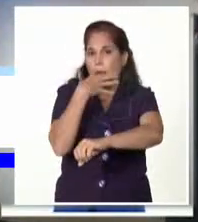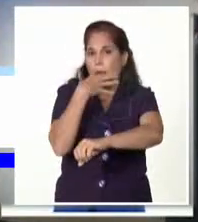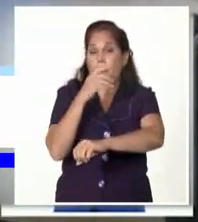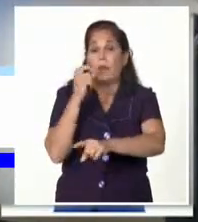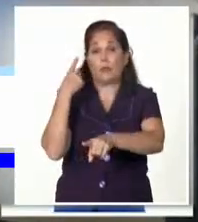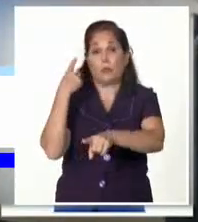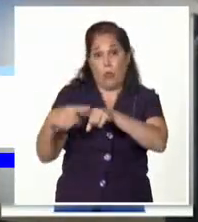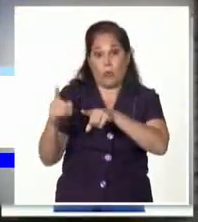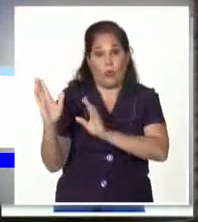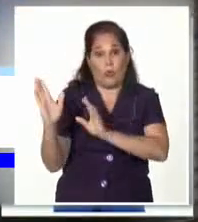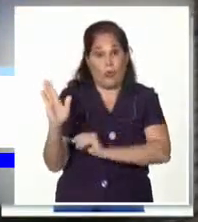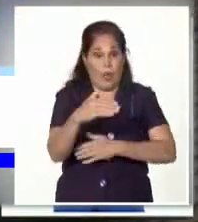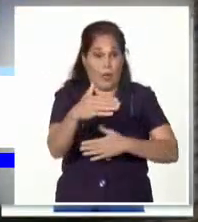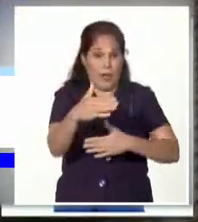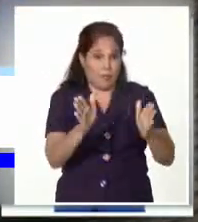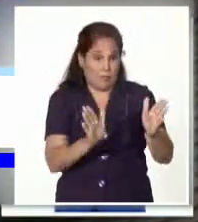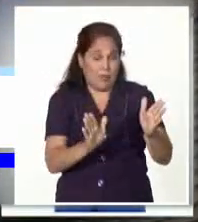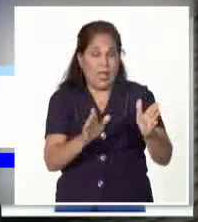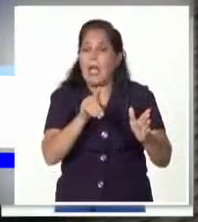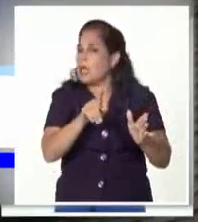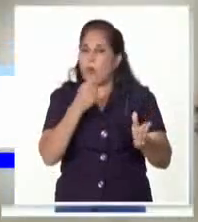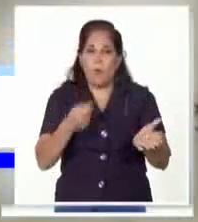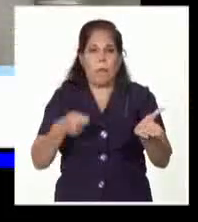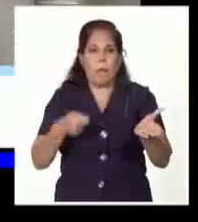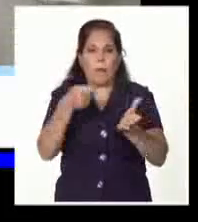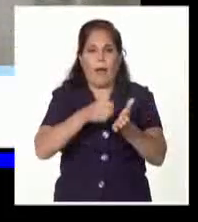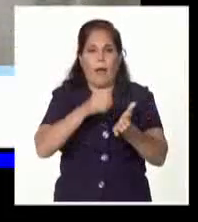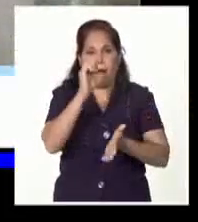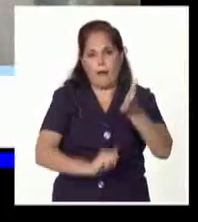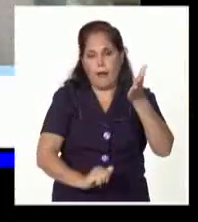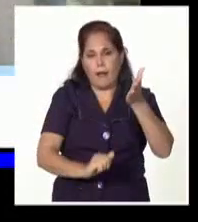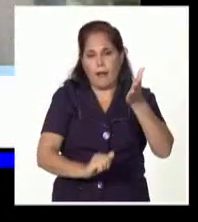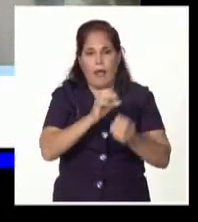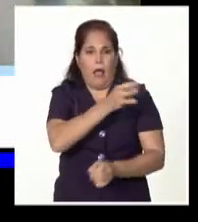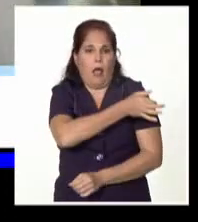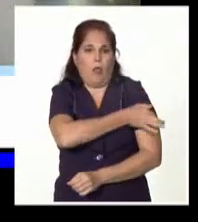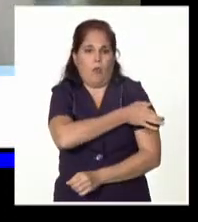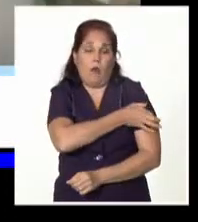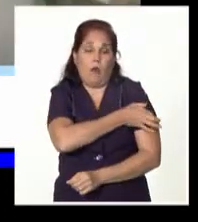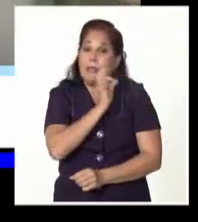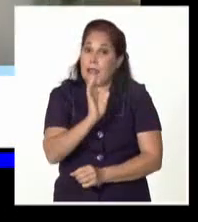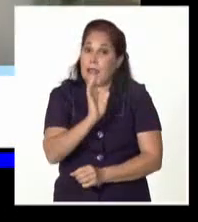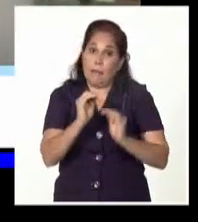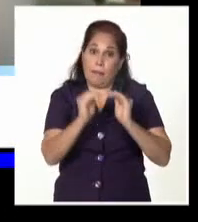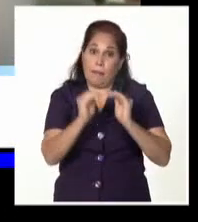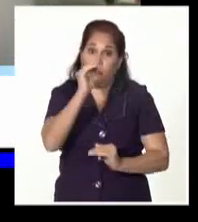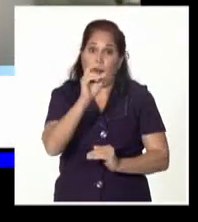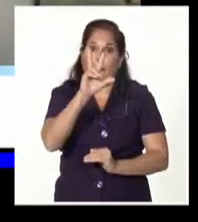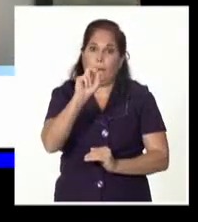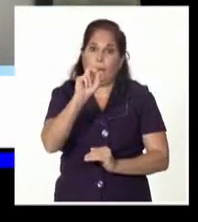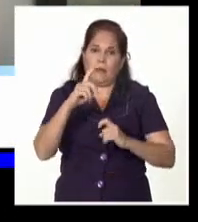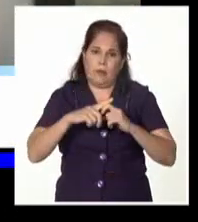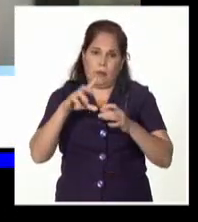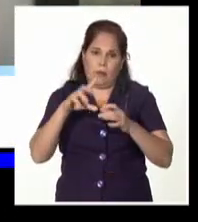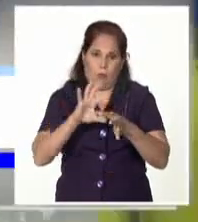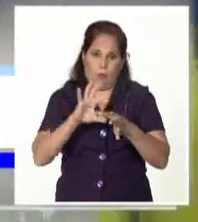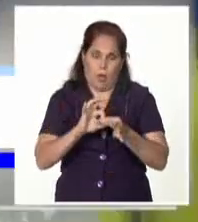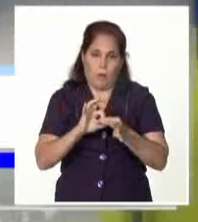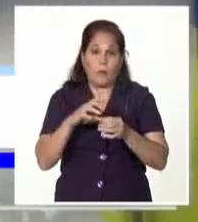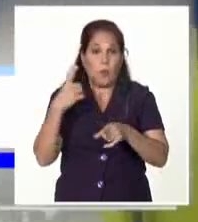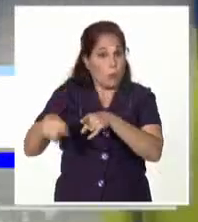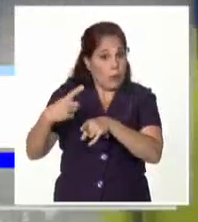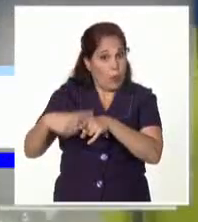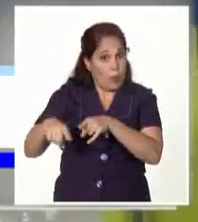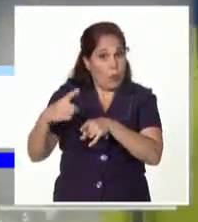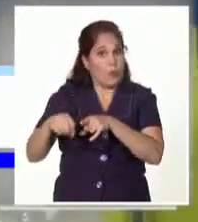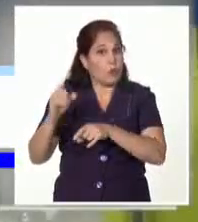por envíos estarán exentos del pago de aranceles en aduana, siempre que no excedan los 20 kilogramos. Estos productos deberán